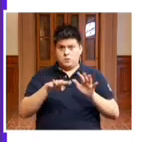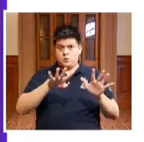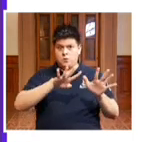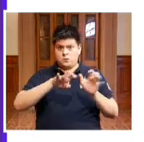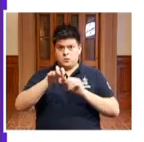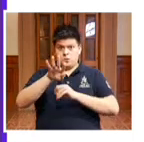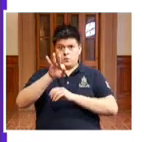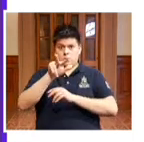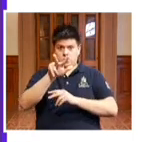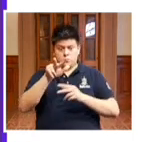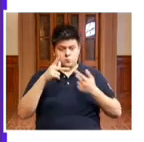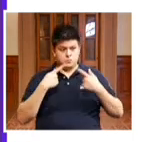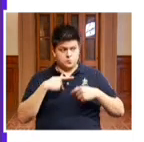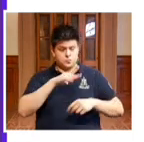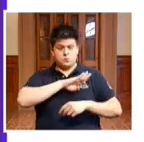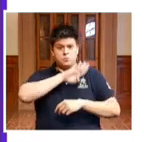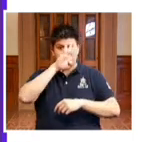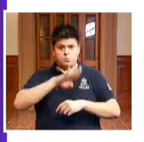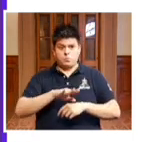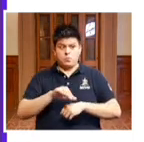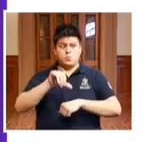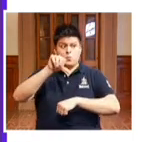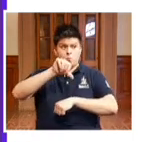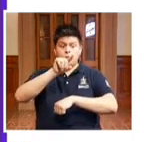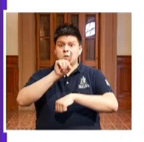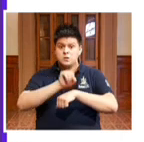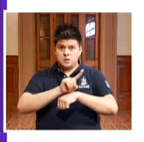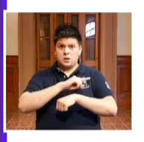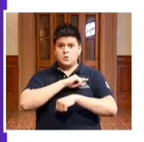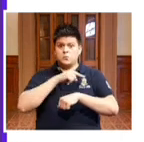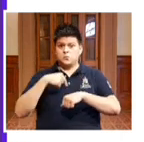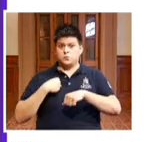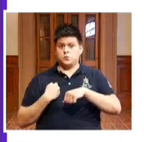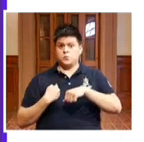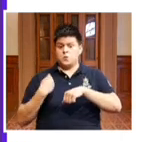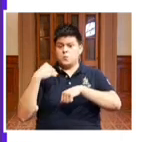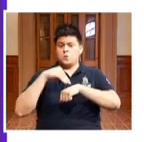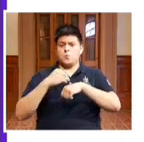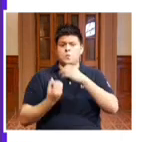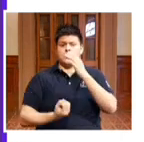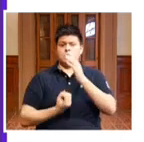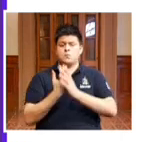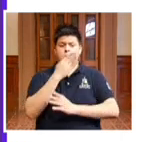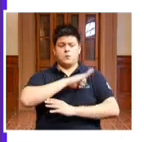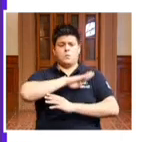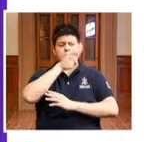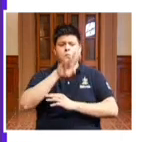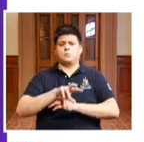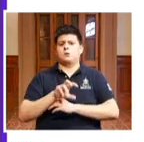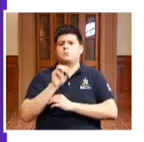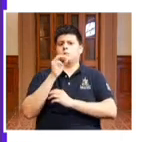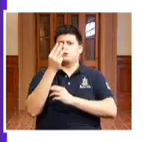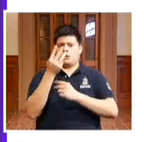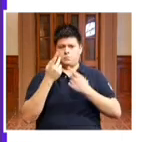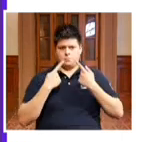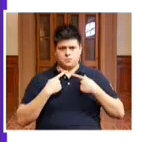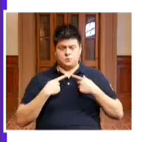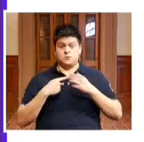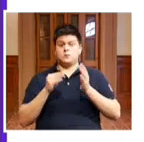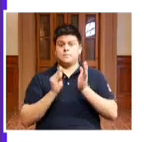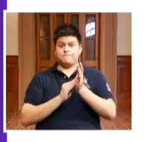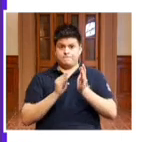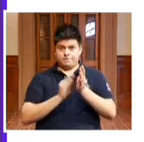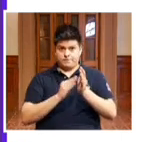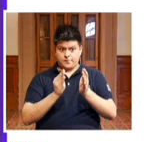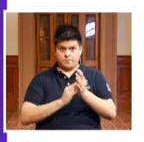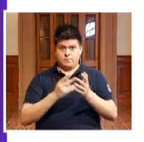4.948 defunciones y hoy estamos sumando 33 defunciones, que sigue siendo un